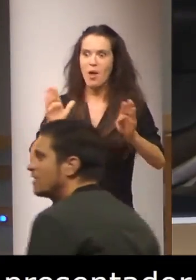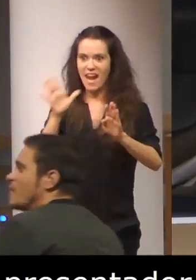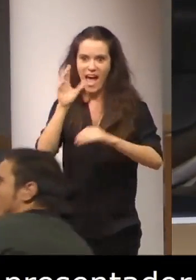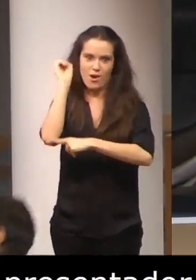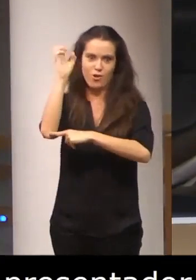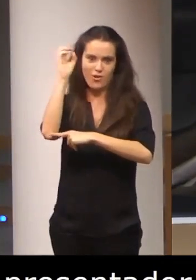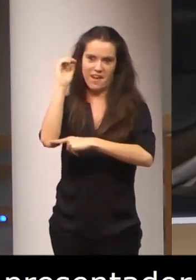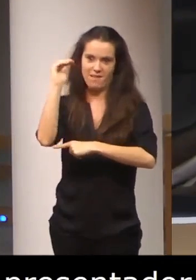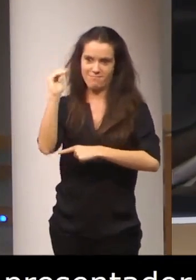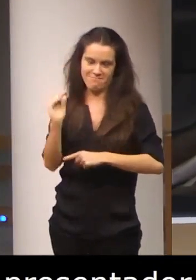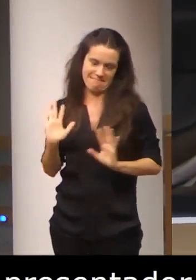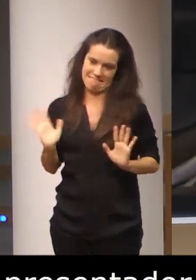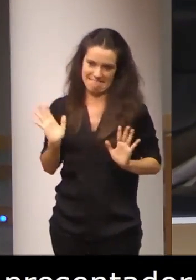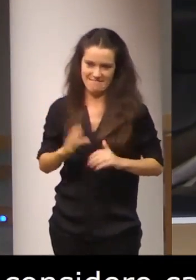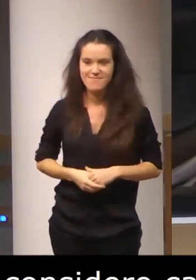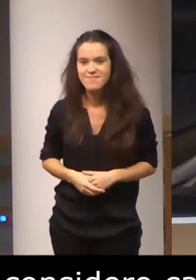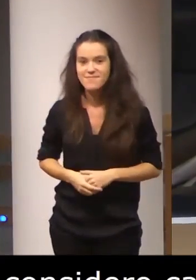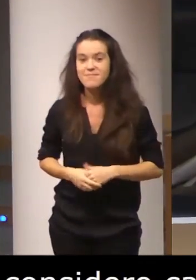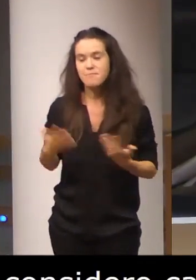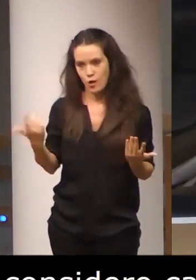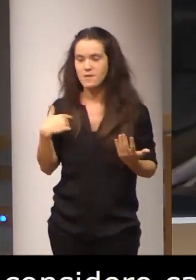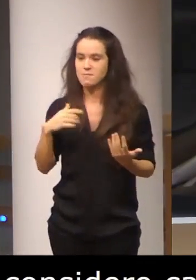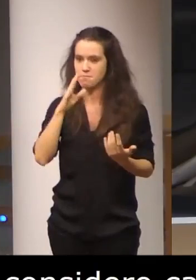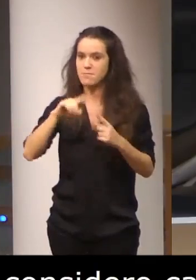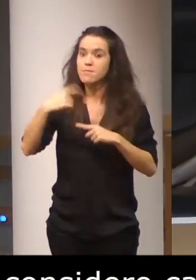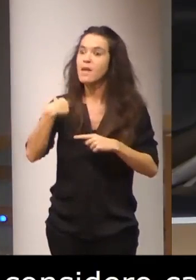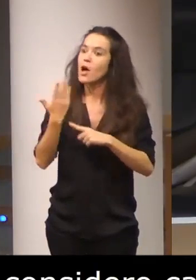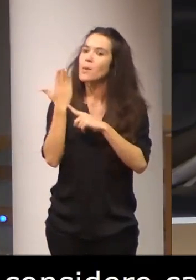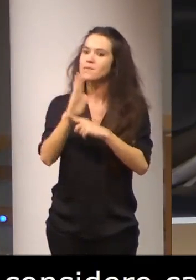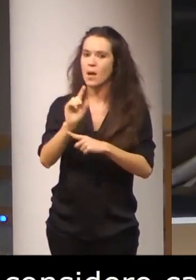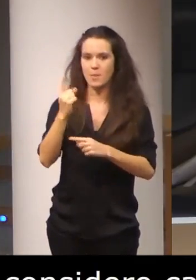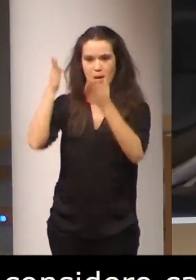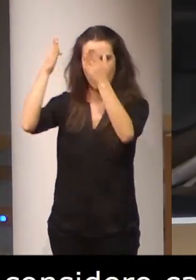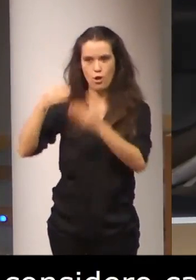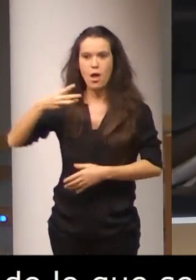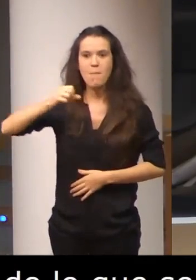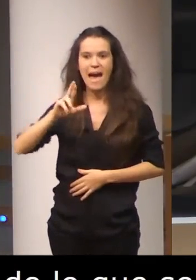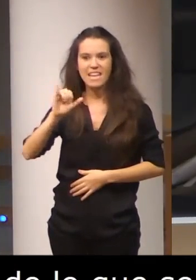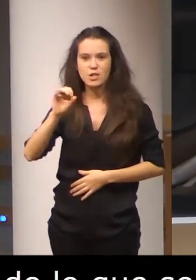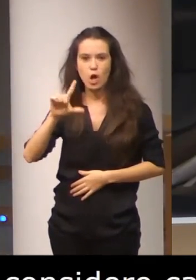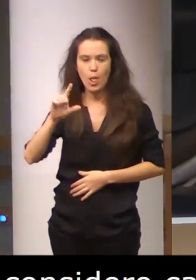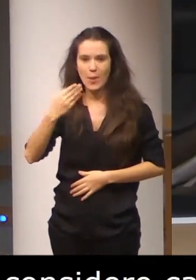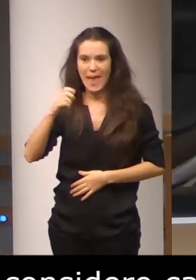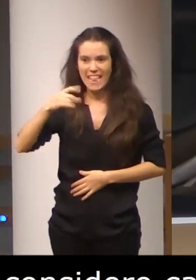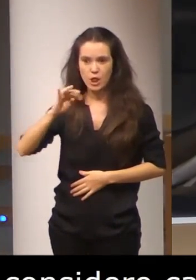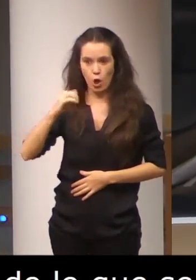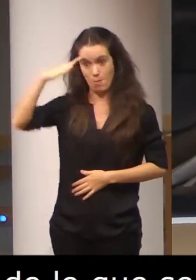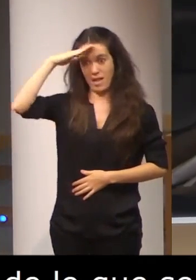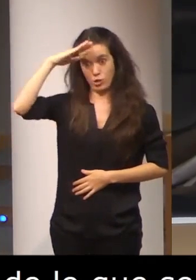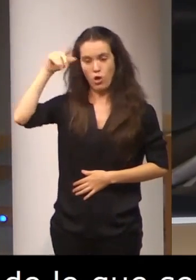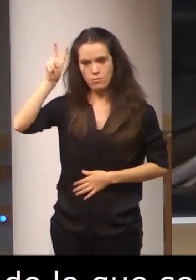decir aquí. Por consiguiente, voy a presentar en primer lugar a Marisol Benito Rey. Es